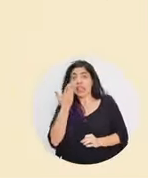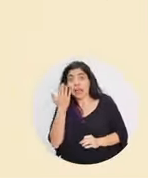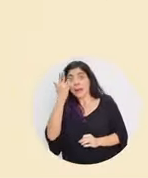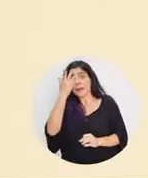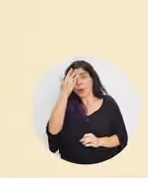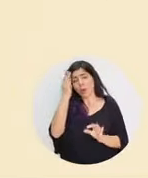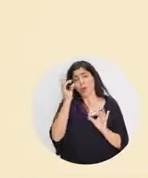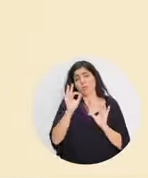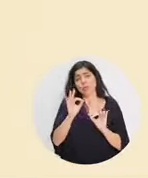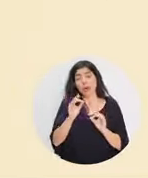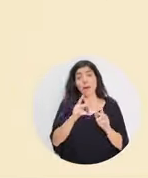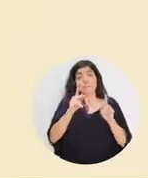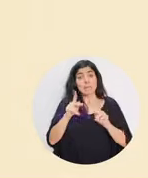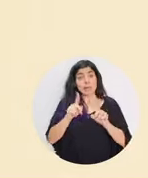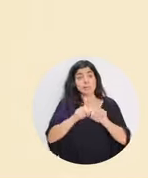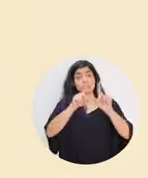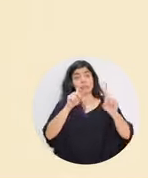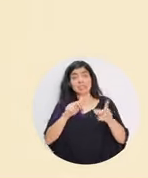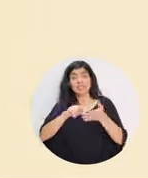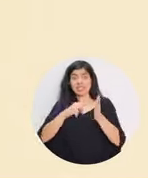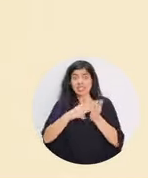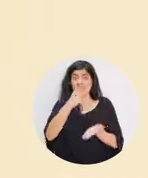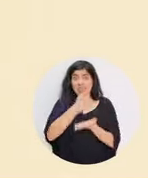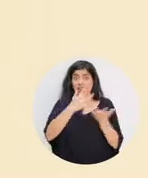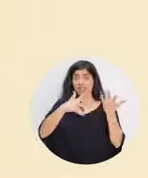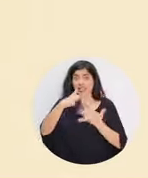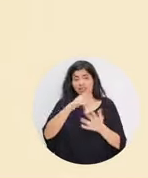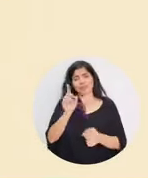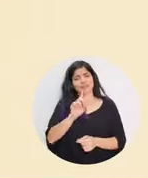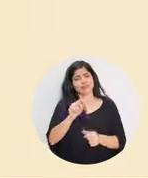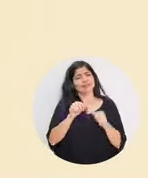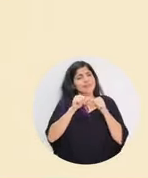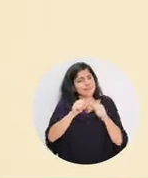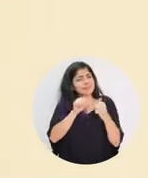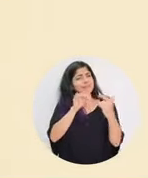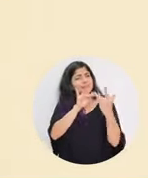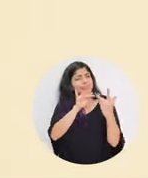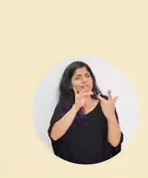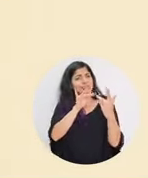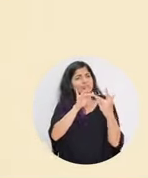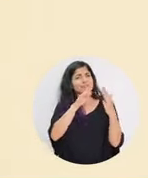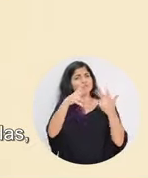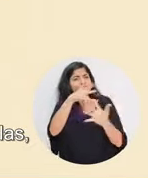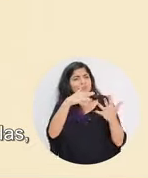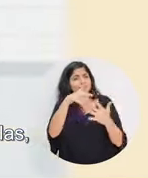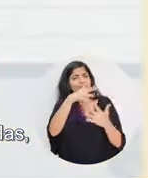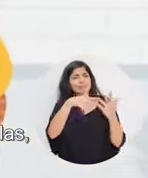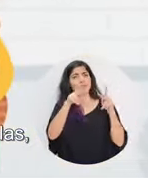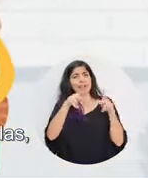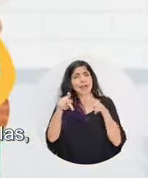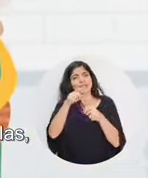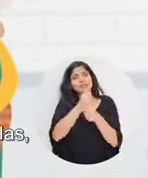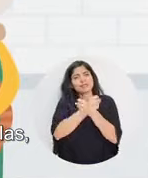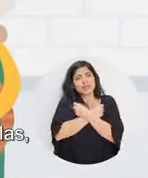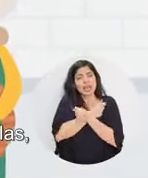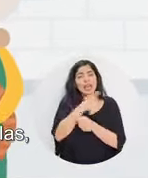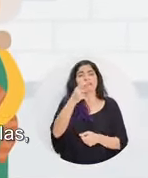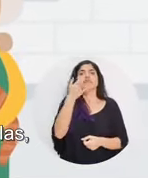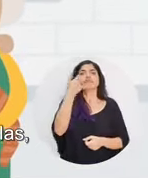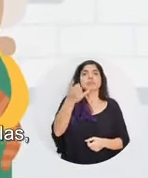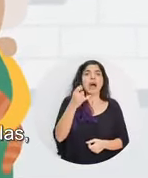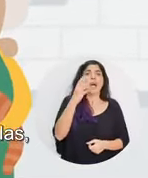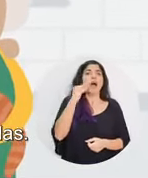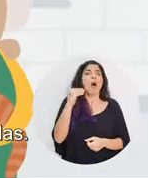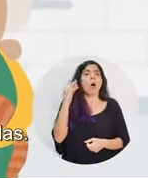El distanciamiento físico no implica distanciamiento social. Siempre esté en contacto con sus seres queridos. Aproveche y llame a sus abuelos